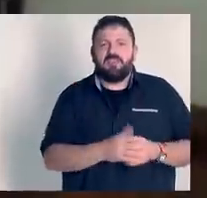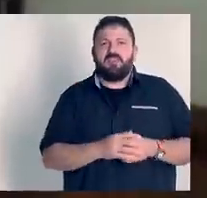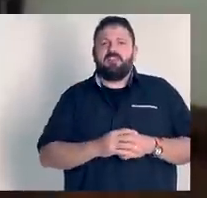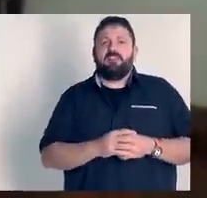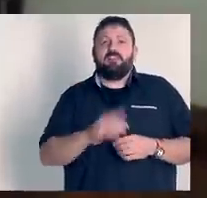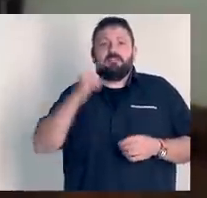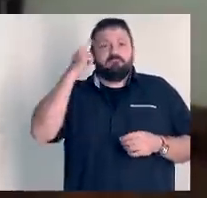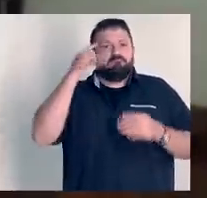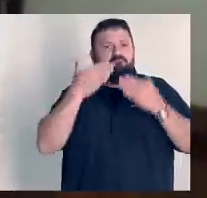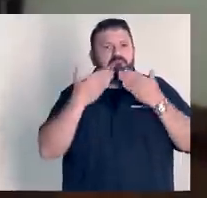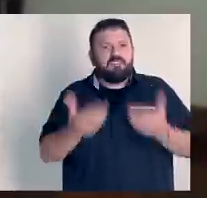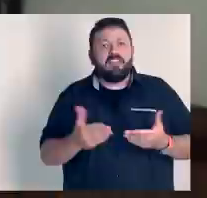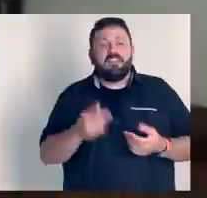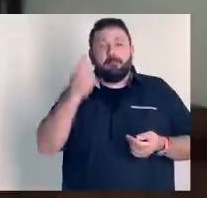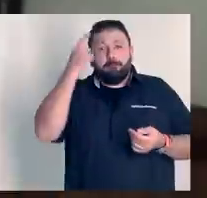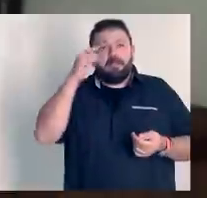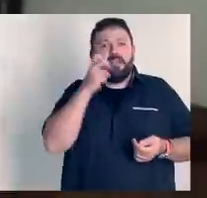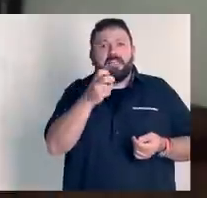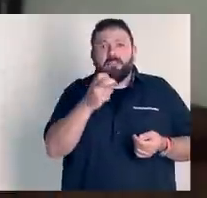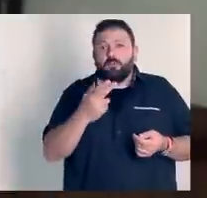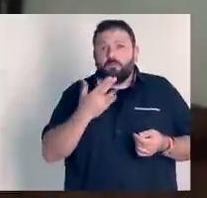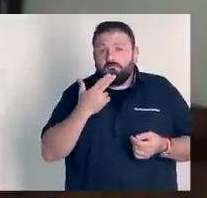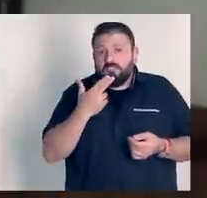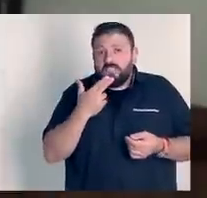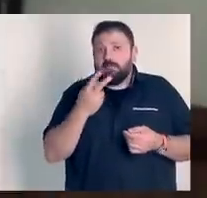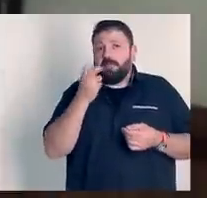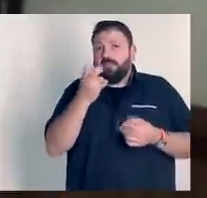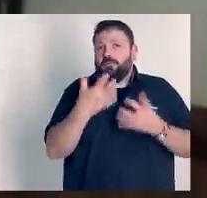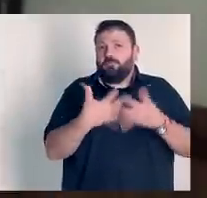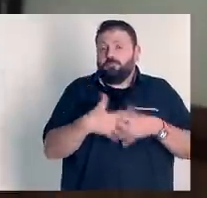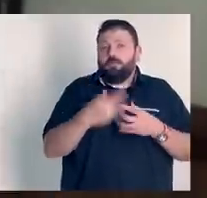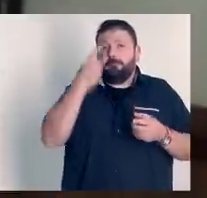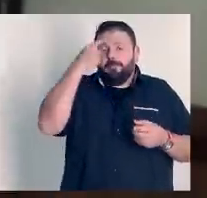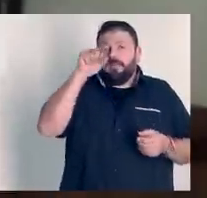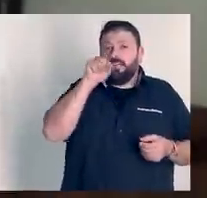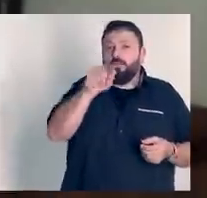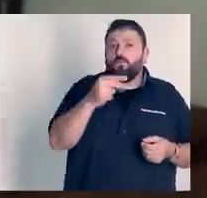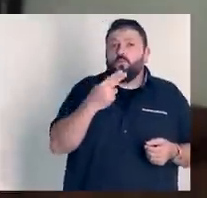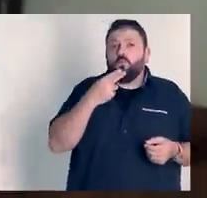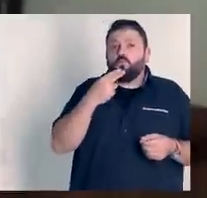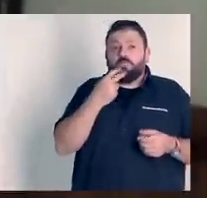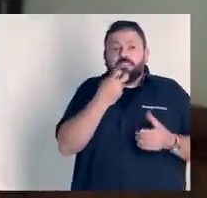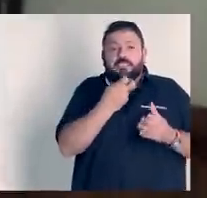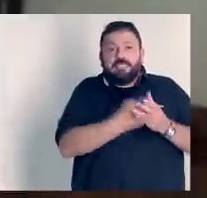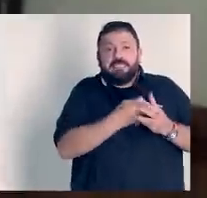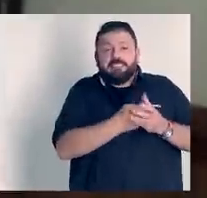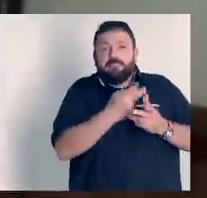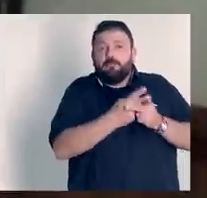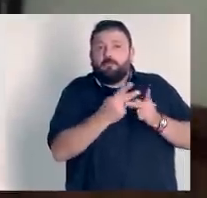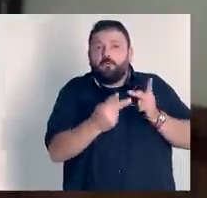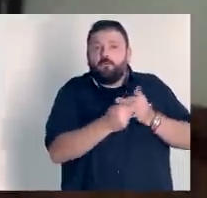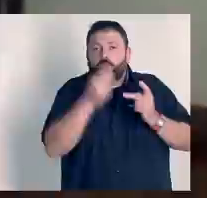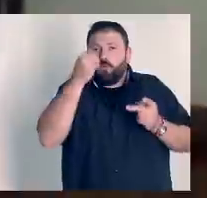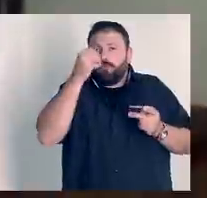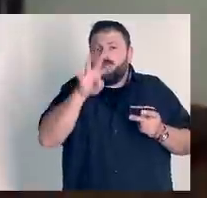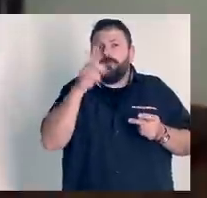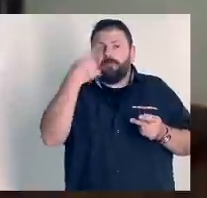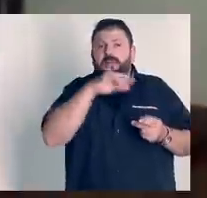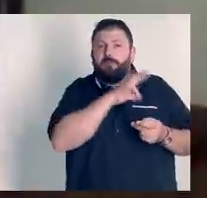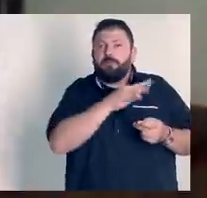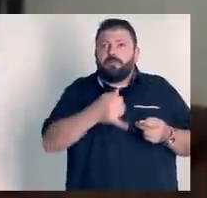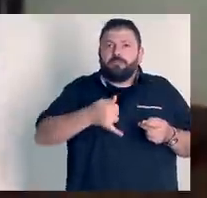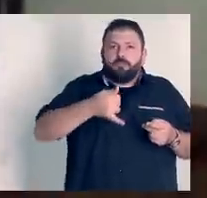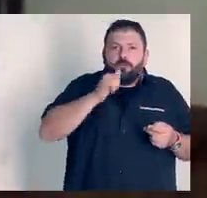de partida para que eso suceda es que tú uses el producto y lo conozcas mejor que nadie, que te lo